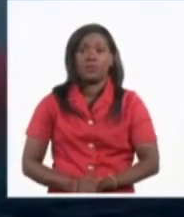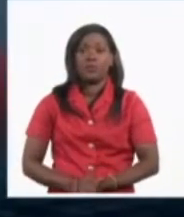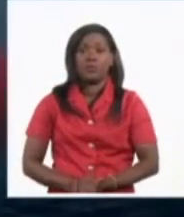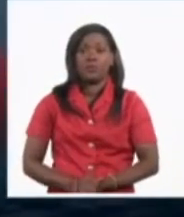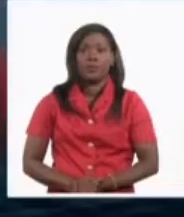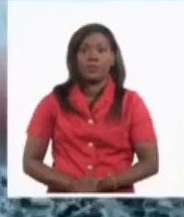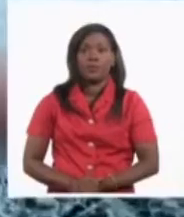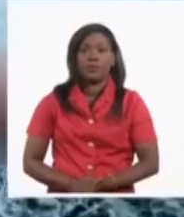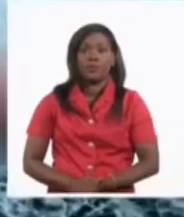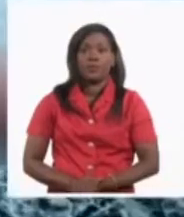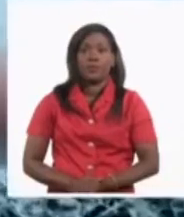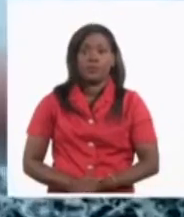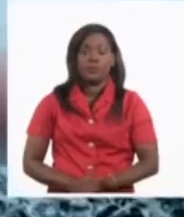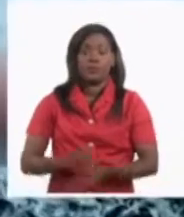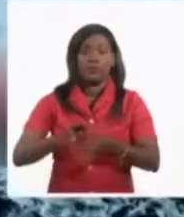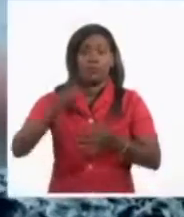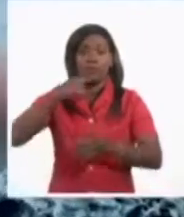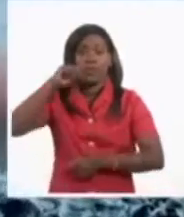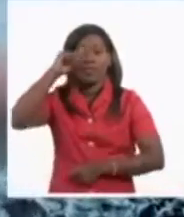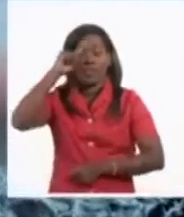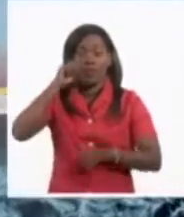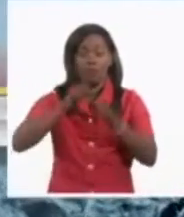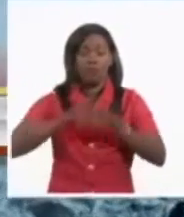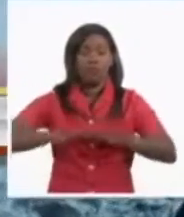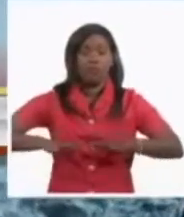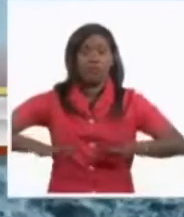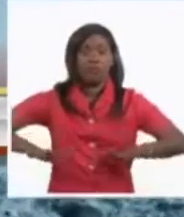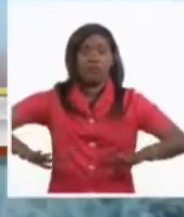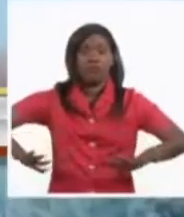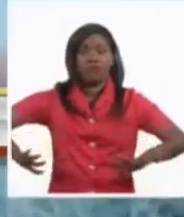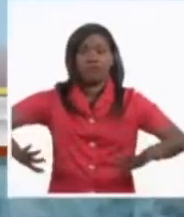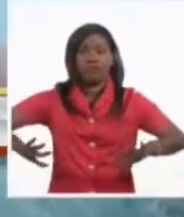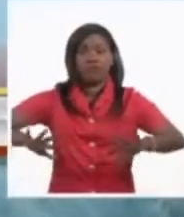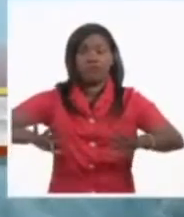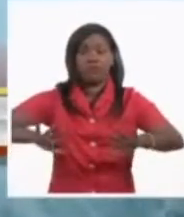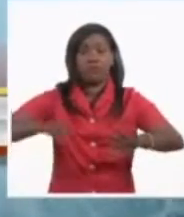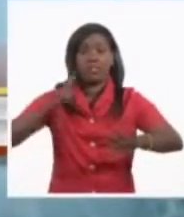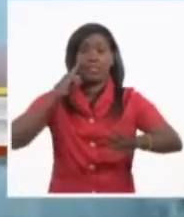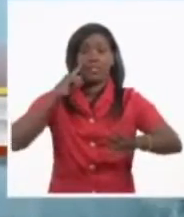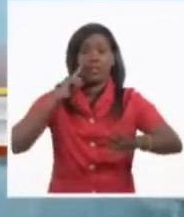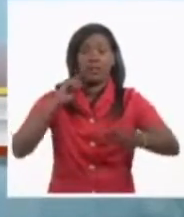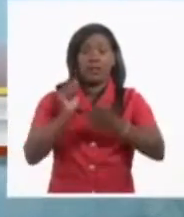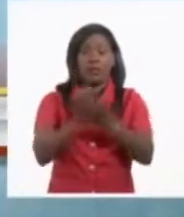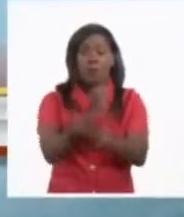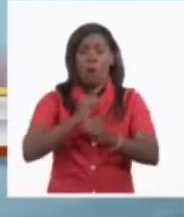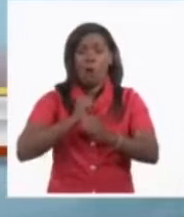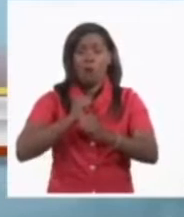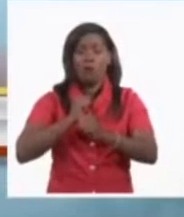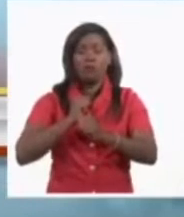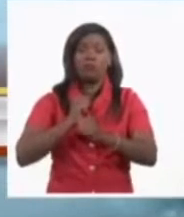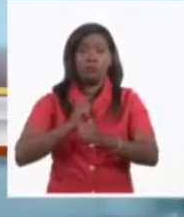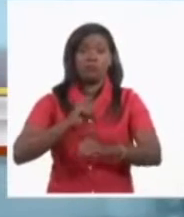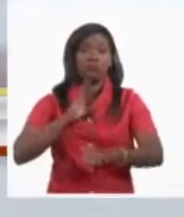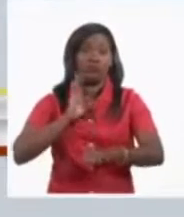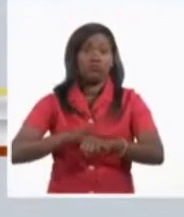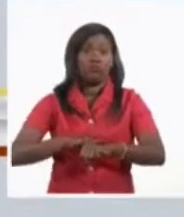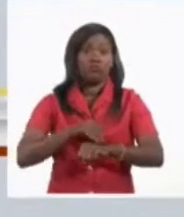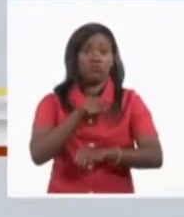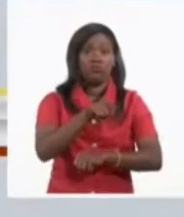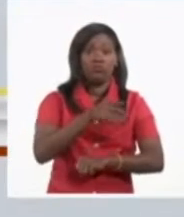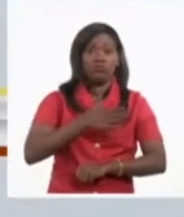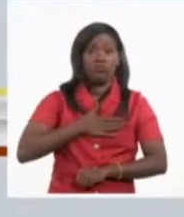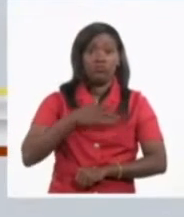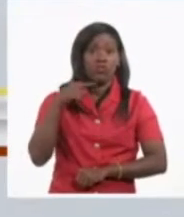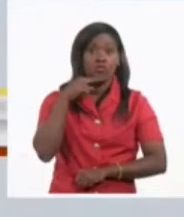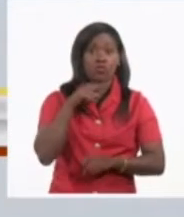El gas se disipa desde hace días en el mar Báltico. Las 4 tuberías de los gasoductos Nord Stream 1 y 2 que conectan Rusia